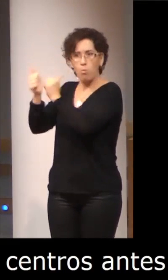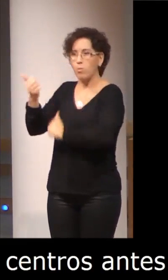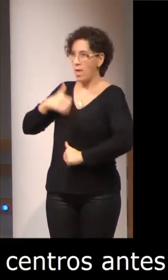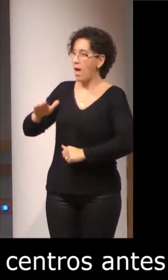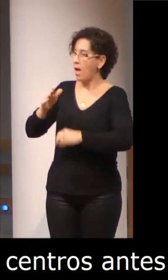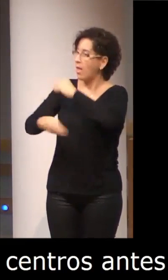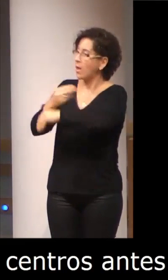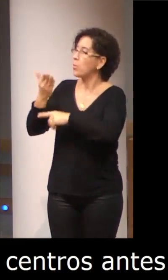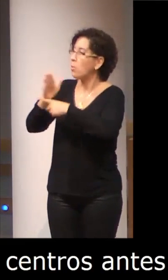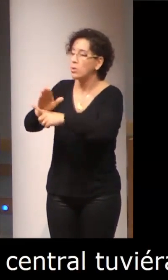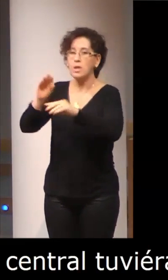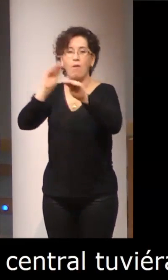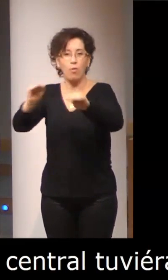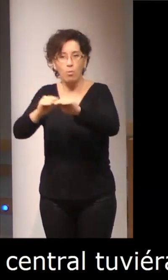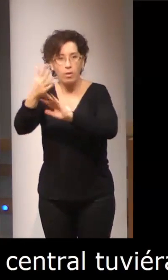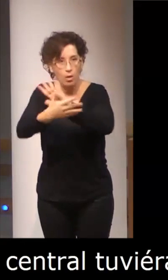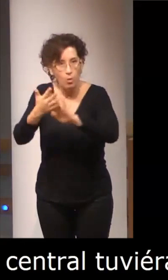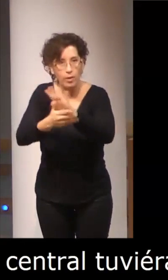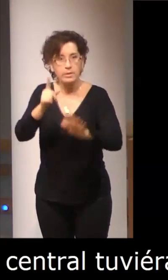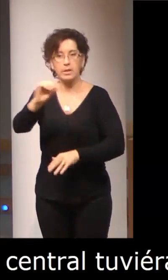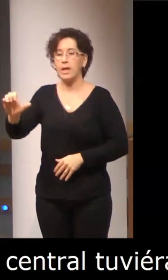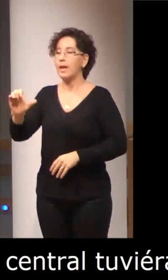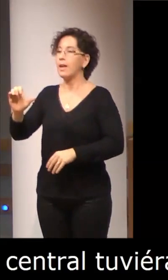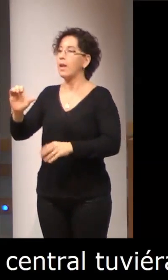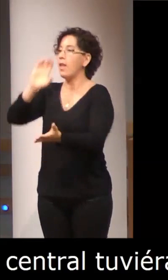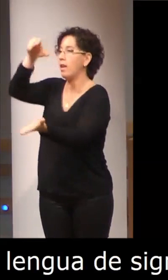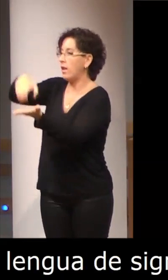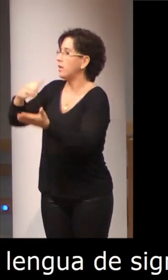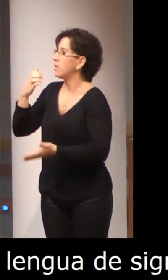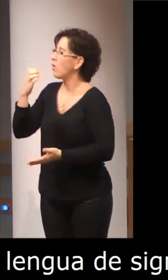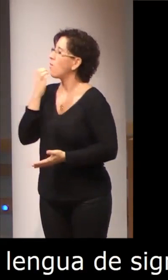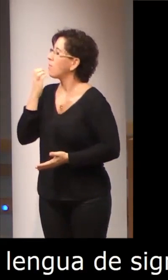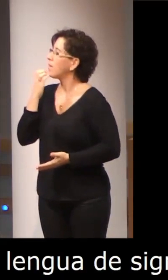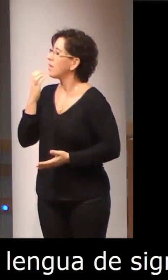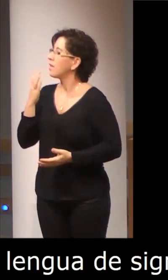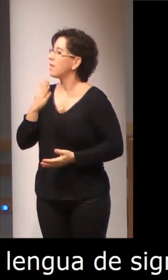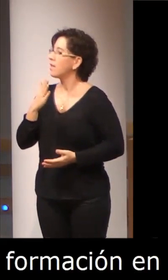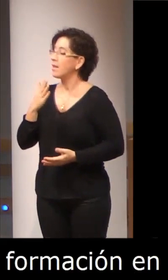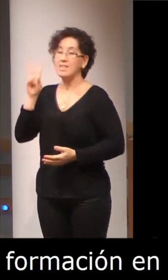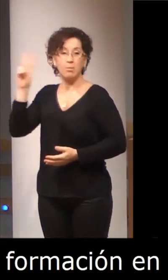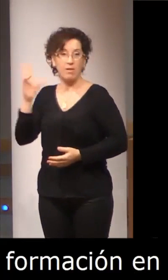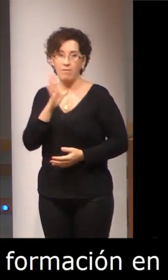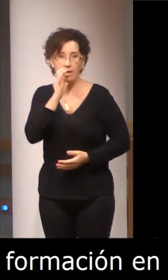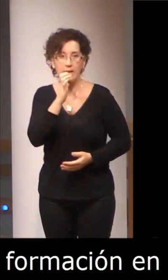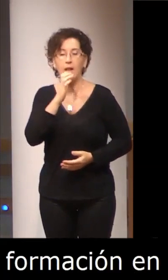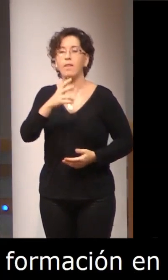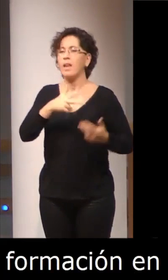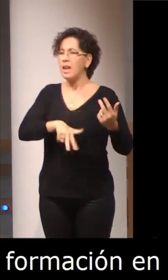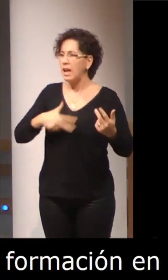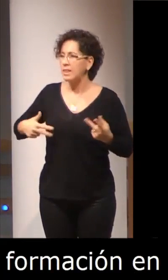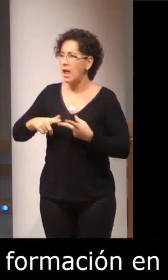propuesto formación en lengua de signos española en el centro de Sebe Fatal, pero eso es Cantabria,